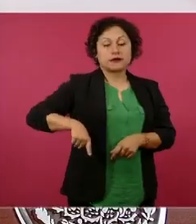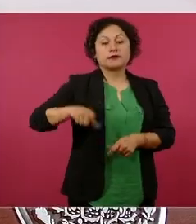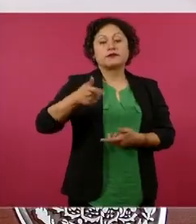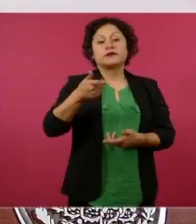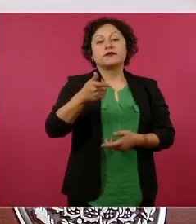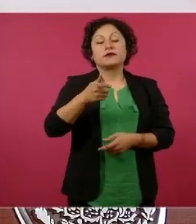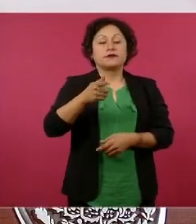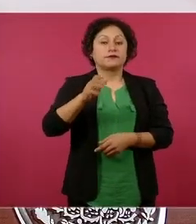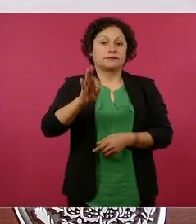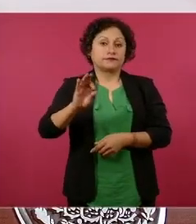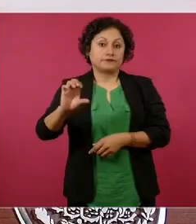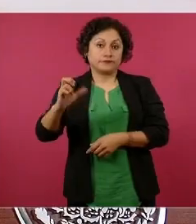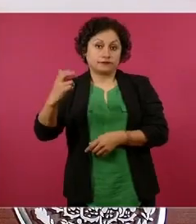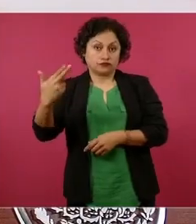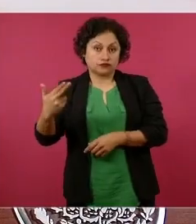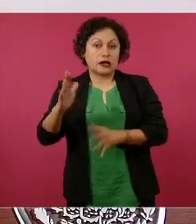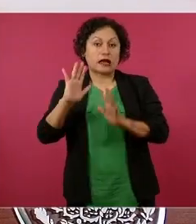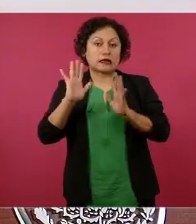Pública,